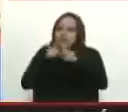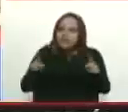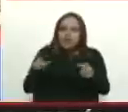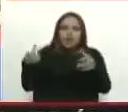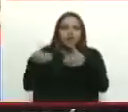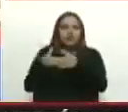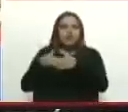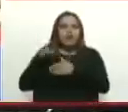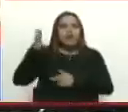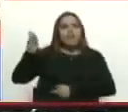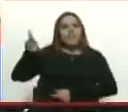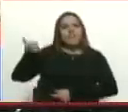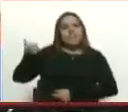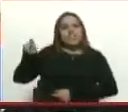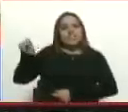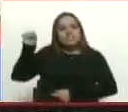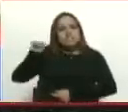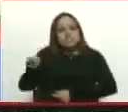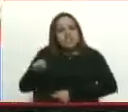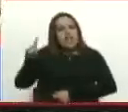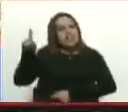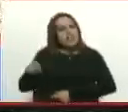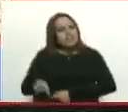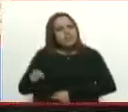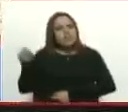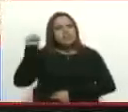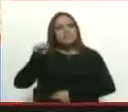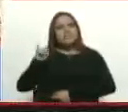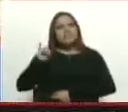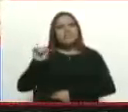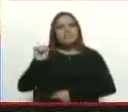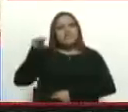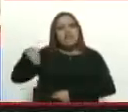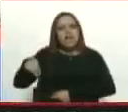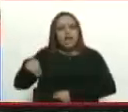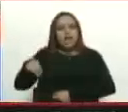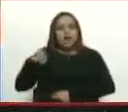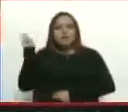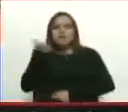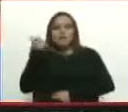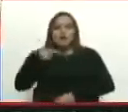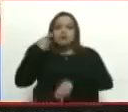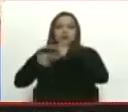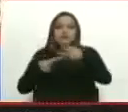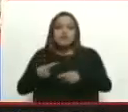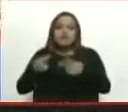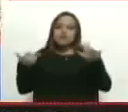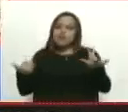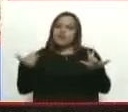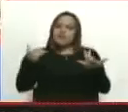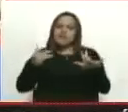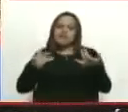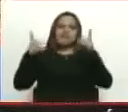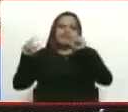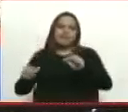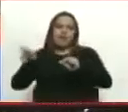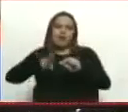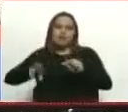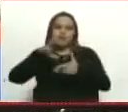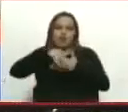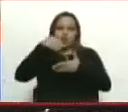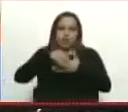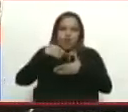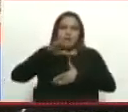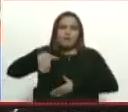BRICS y la ASEAN han estudiado un proceso de desdolarización. Precisamente para avanzar en